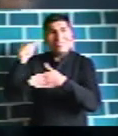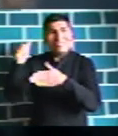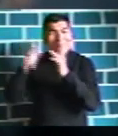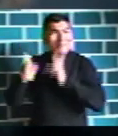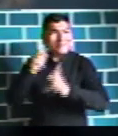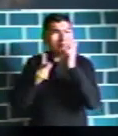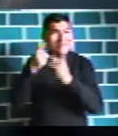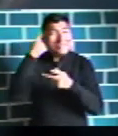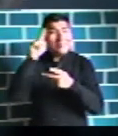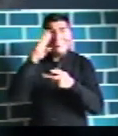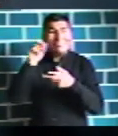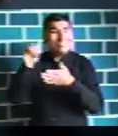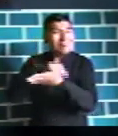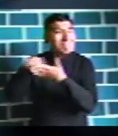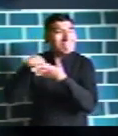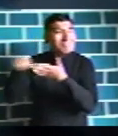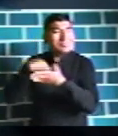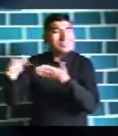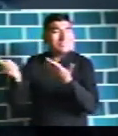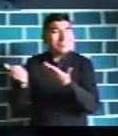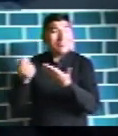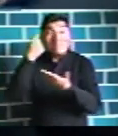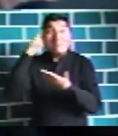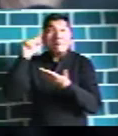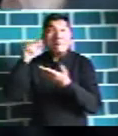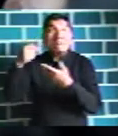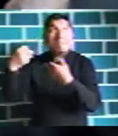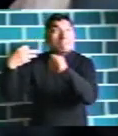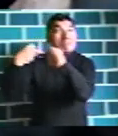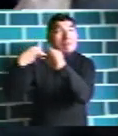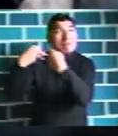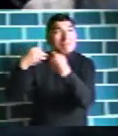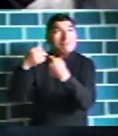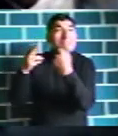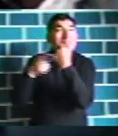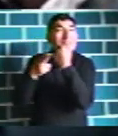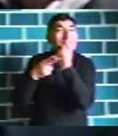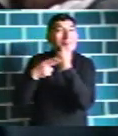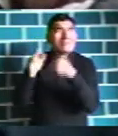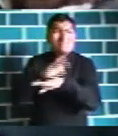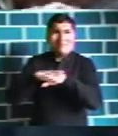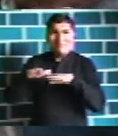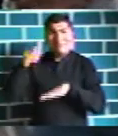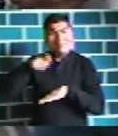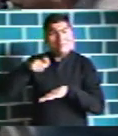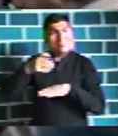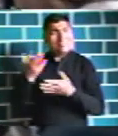para no gastar para justificar ahorros innecesarios